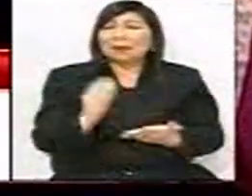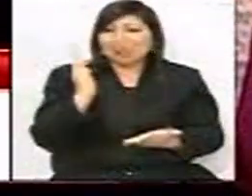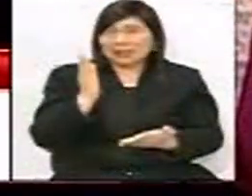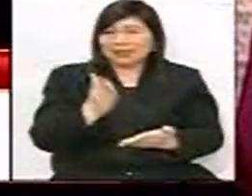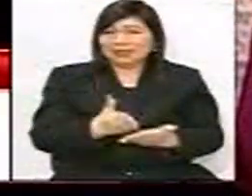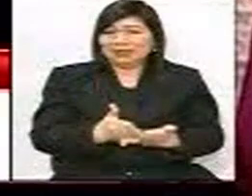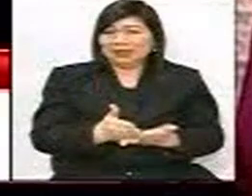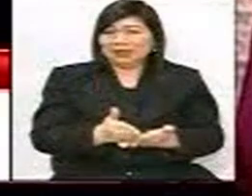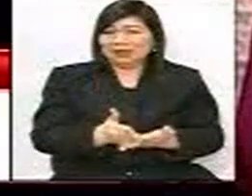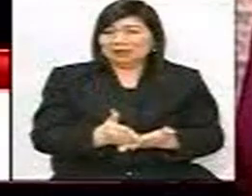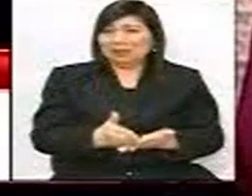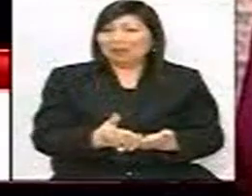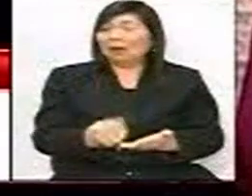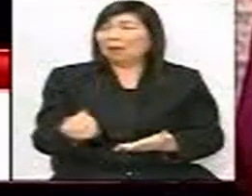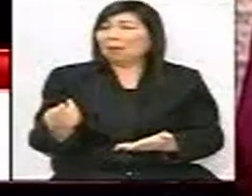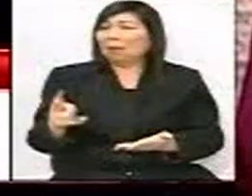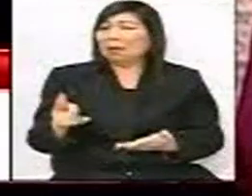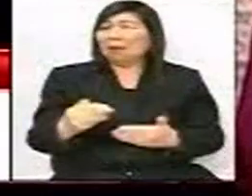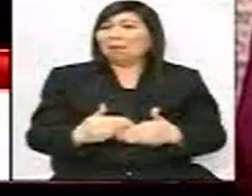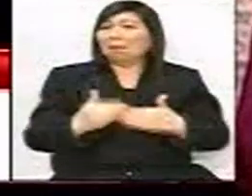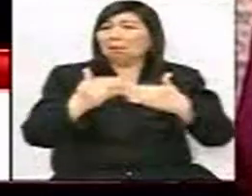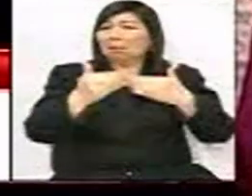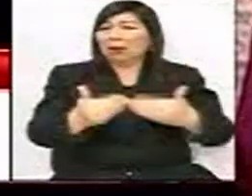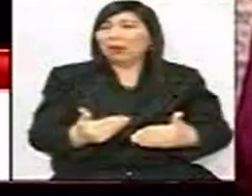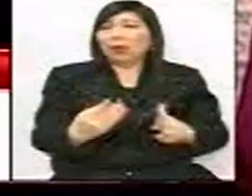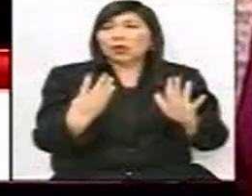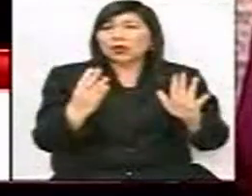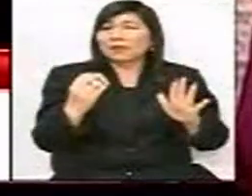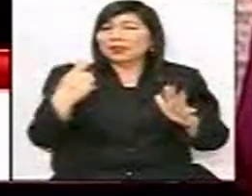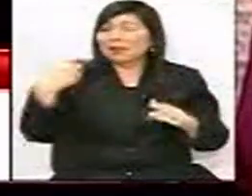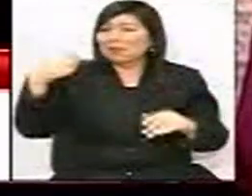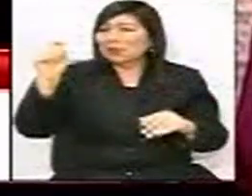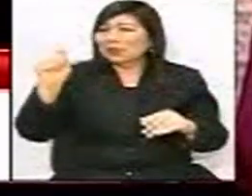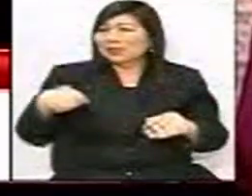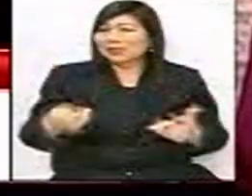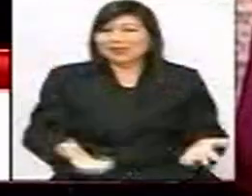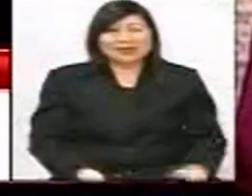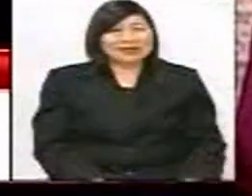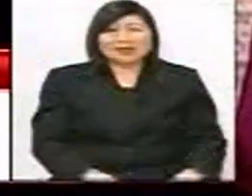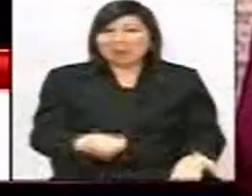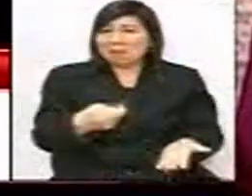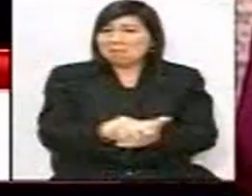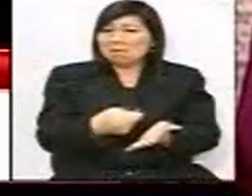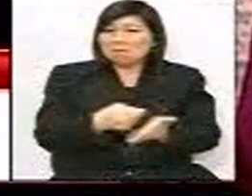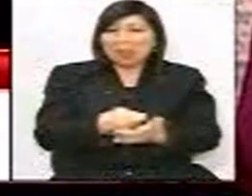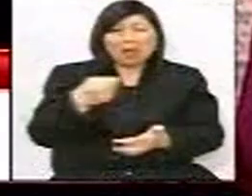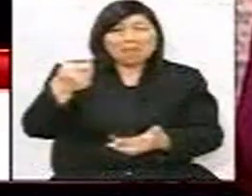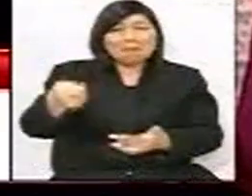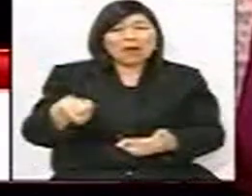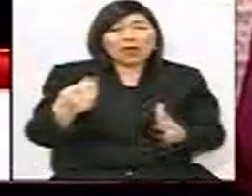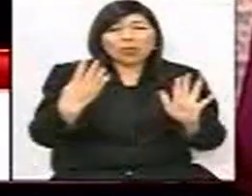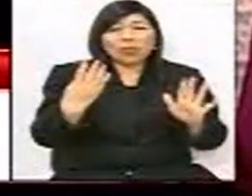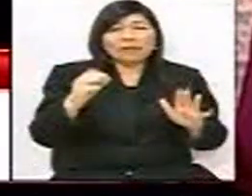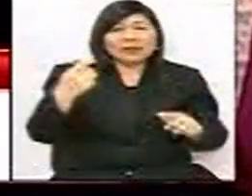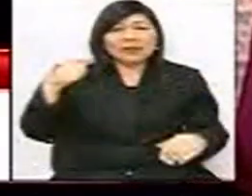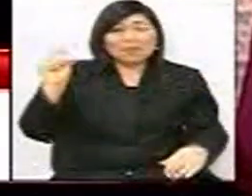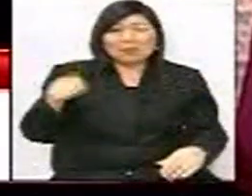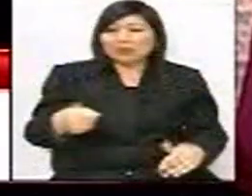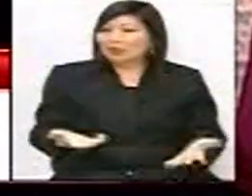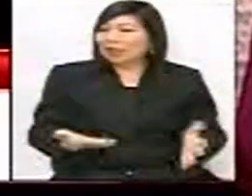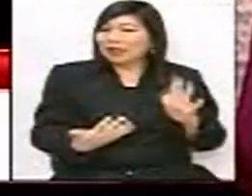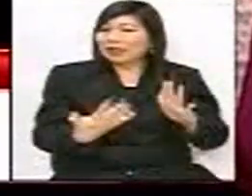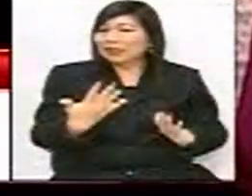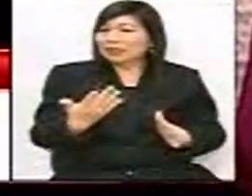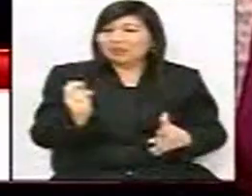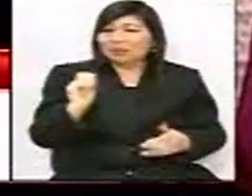inflación, estos señores no han aplicado la inflación y estamos casi en 90% de pago de peajes, se ha incrementado un 90% y no el